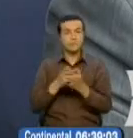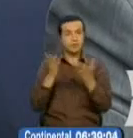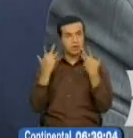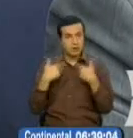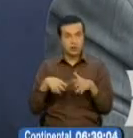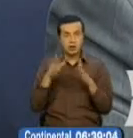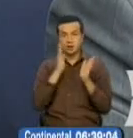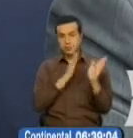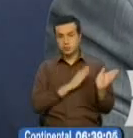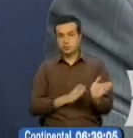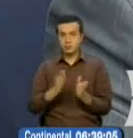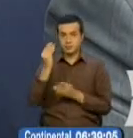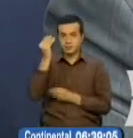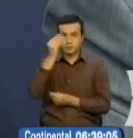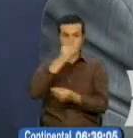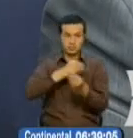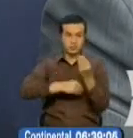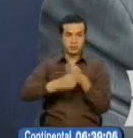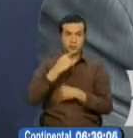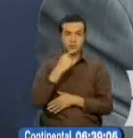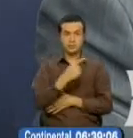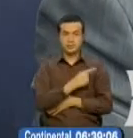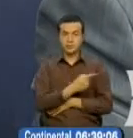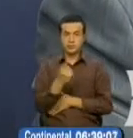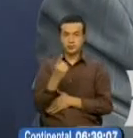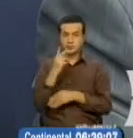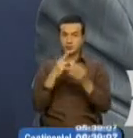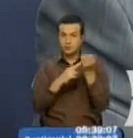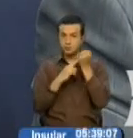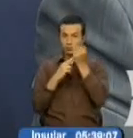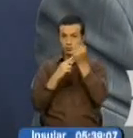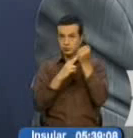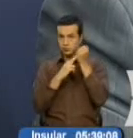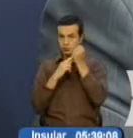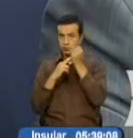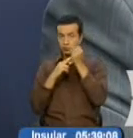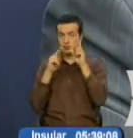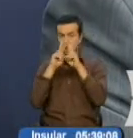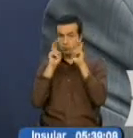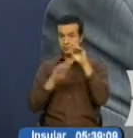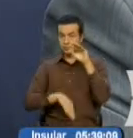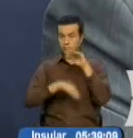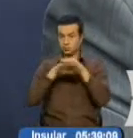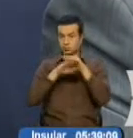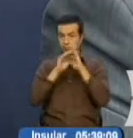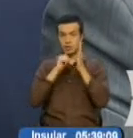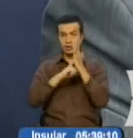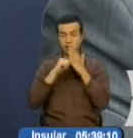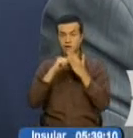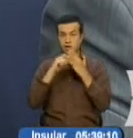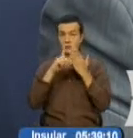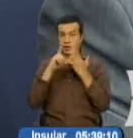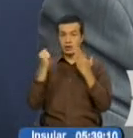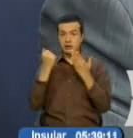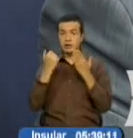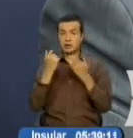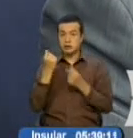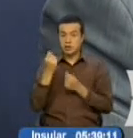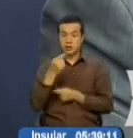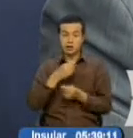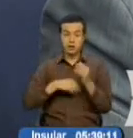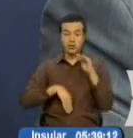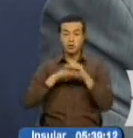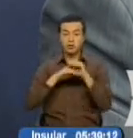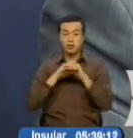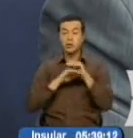unas directrices de inversión que establecen que los recursos dentro del techo establecido por el Ministerio de Economía y Finanzas se